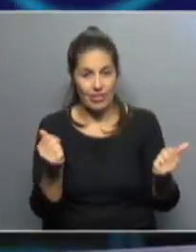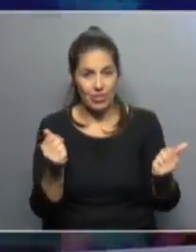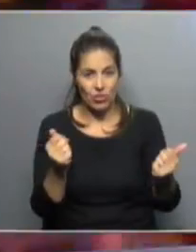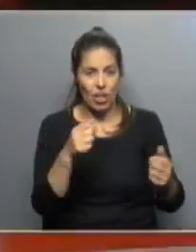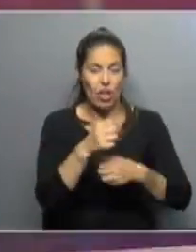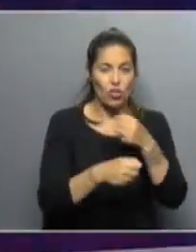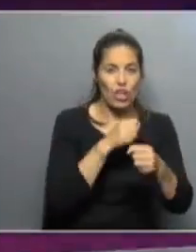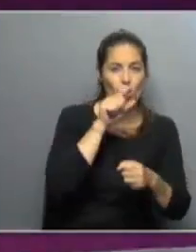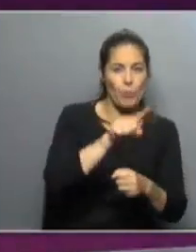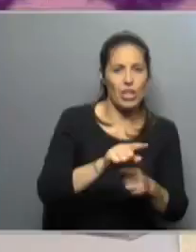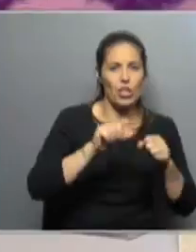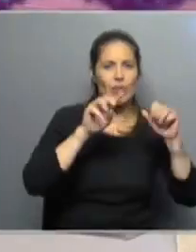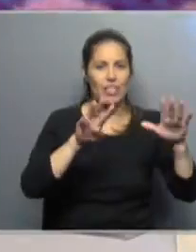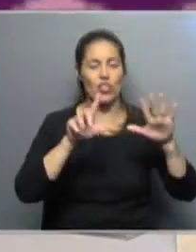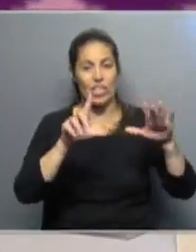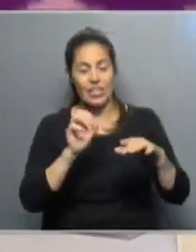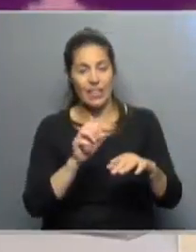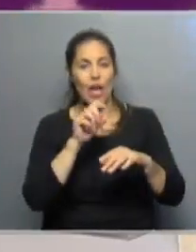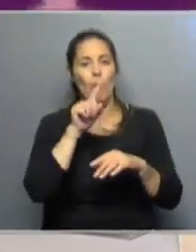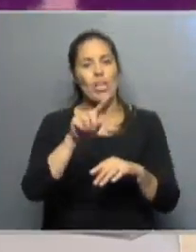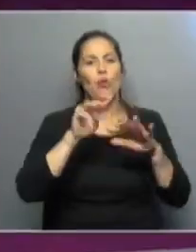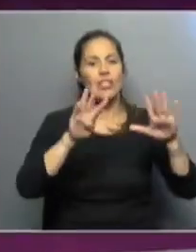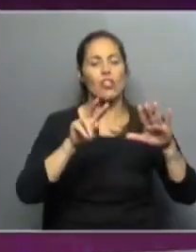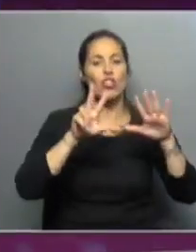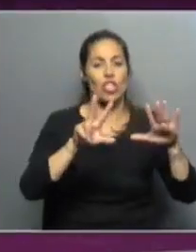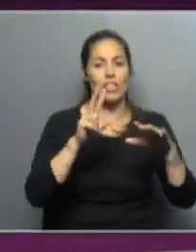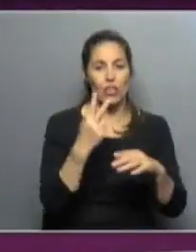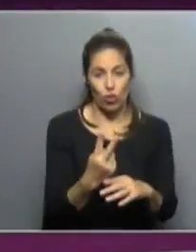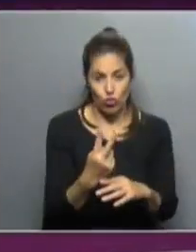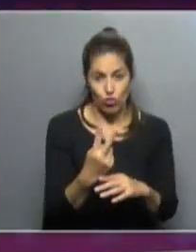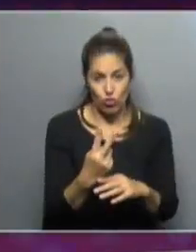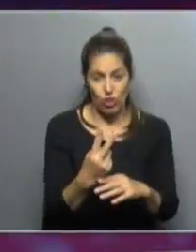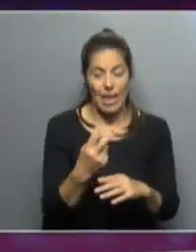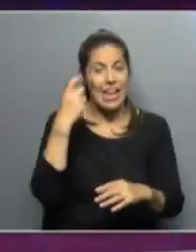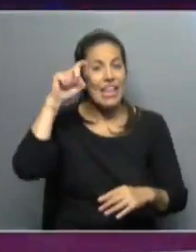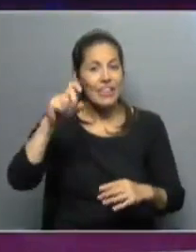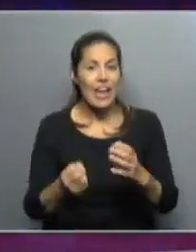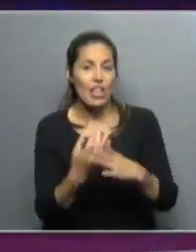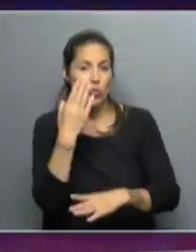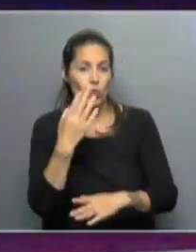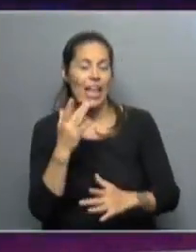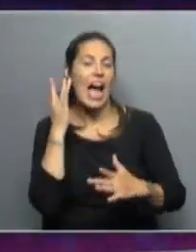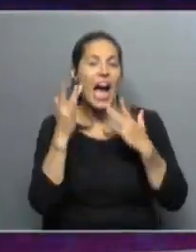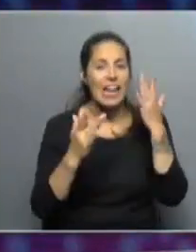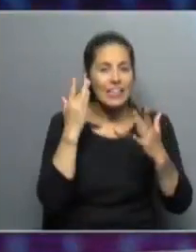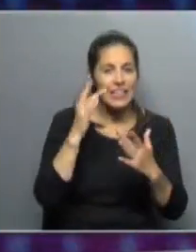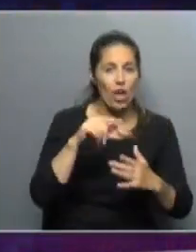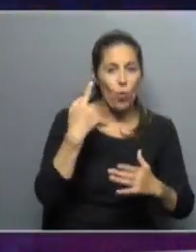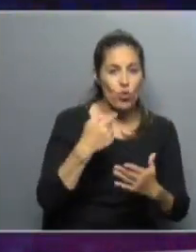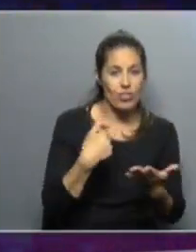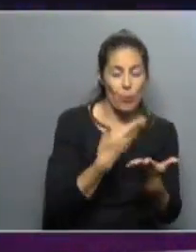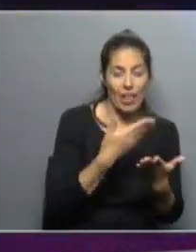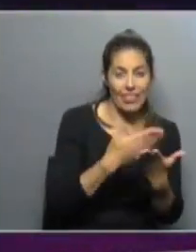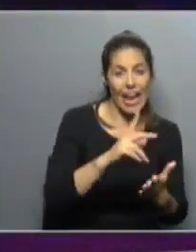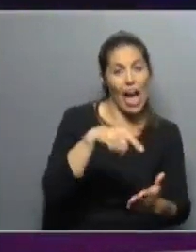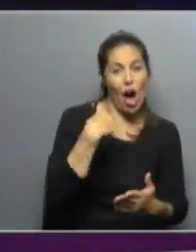entre 1970 y 1982. Y la idea que surge de dos artistas plásticos, uno que se lo plantea a otro